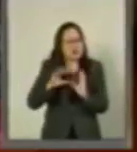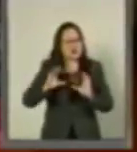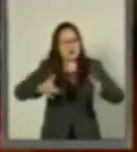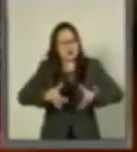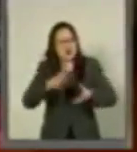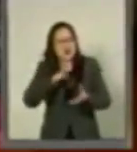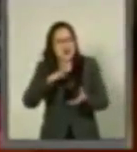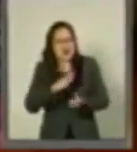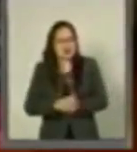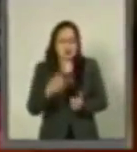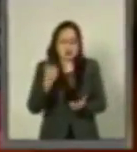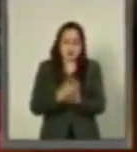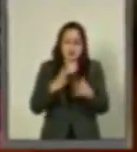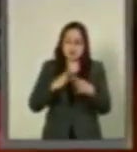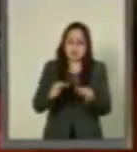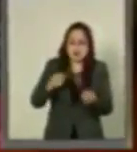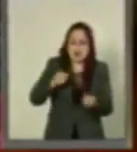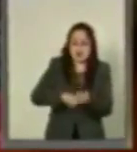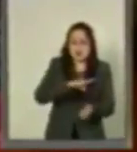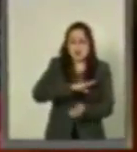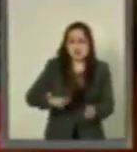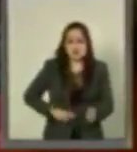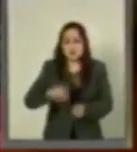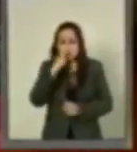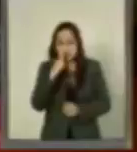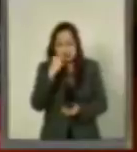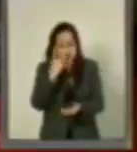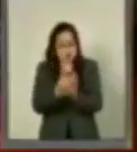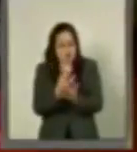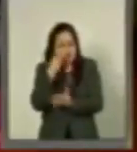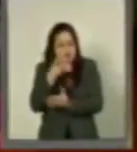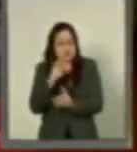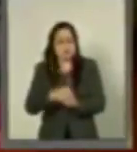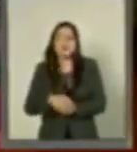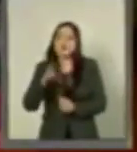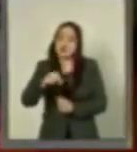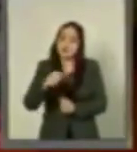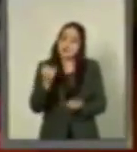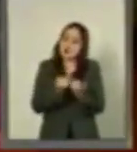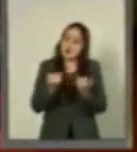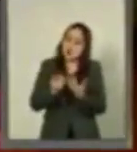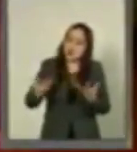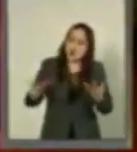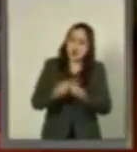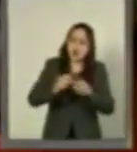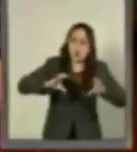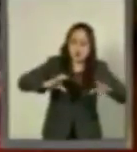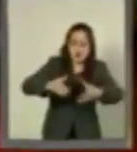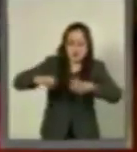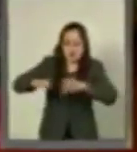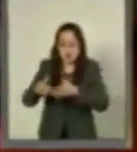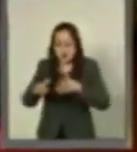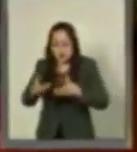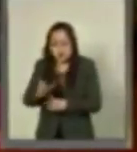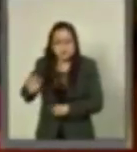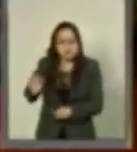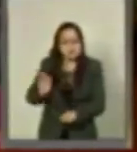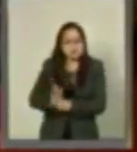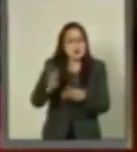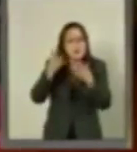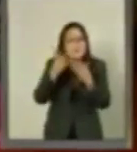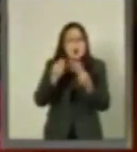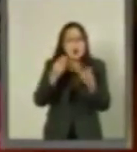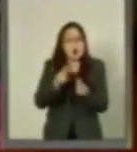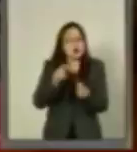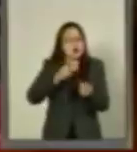No solo es hacer la policía del municipio, sino que a la vez puedan proteger a comunidad por comunidad de las miles y miles, más